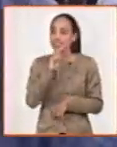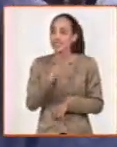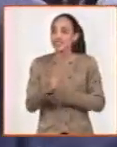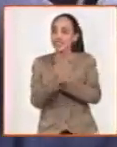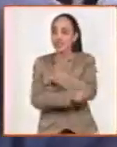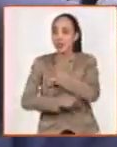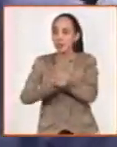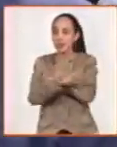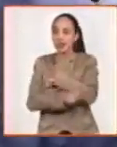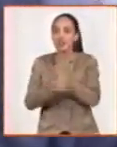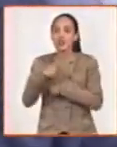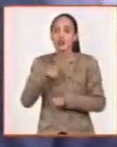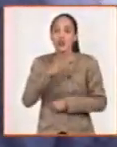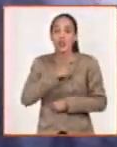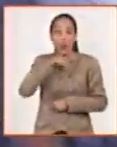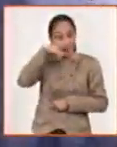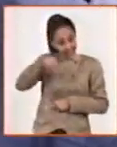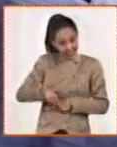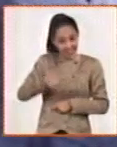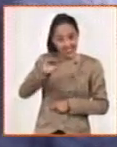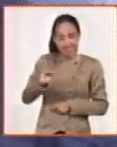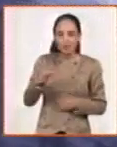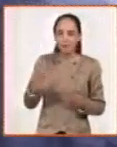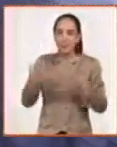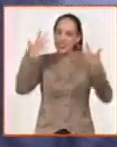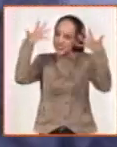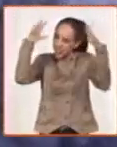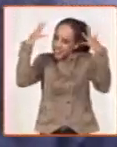aquí felicitar